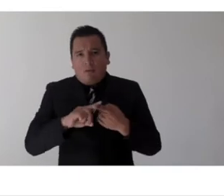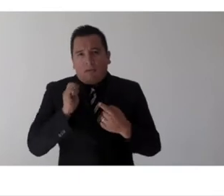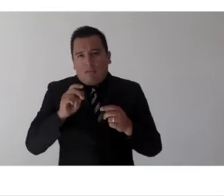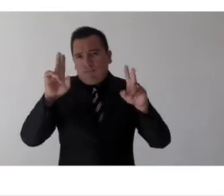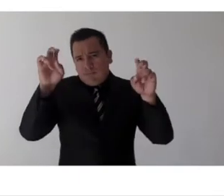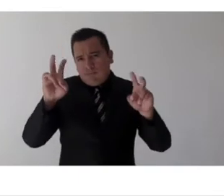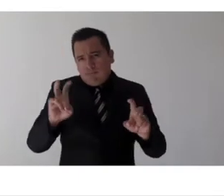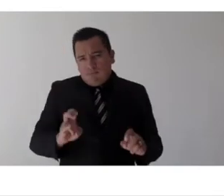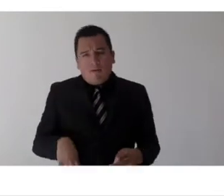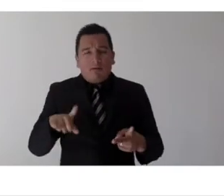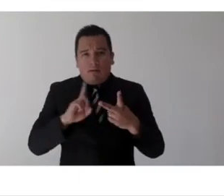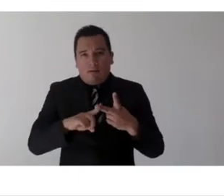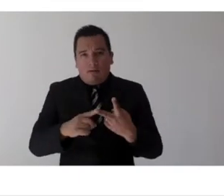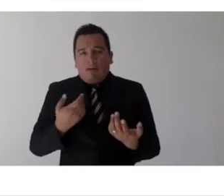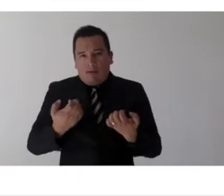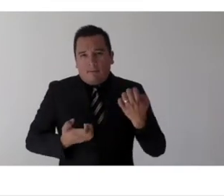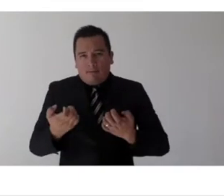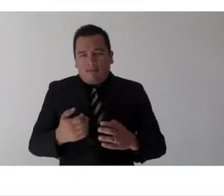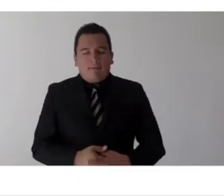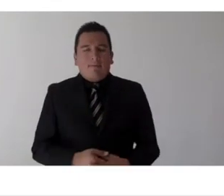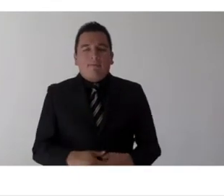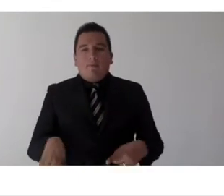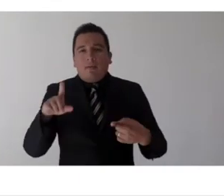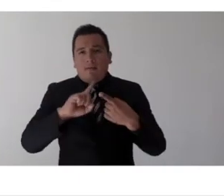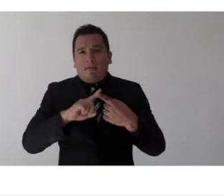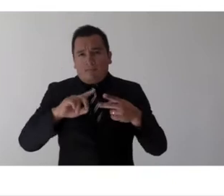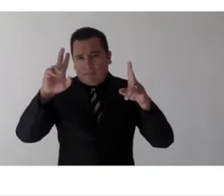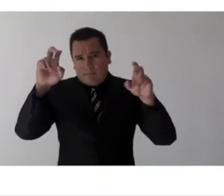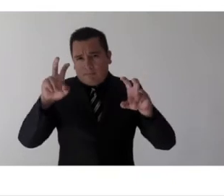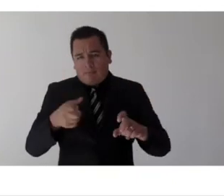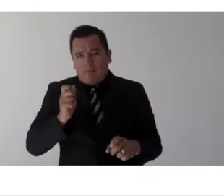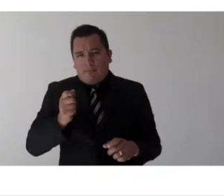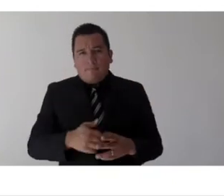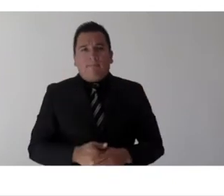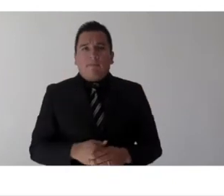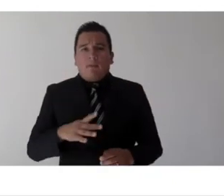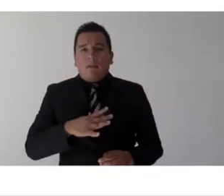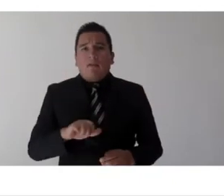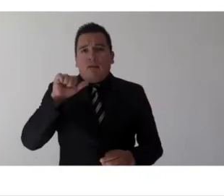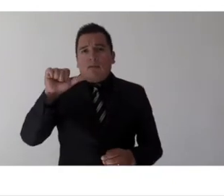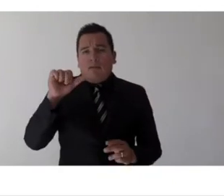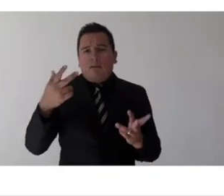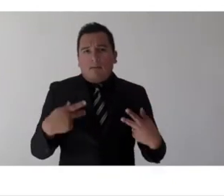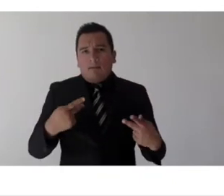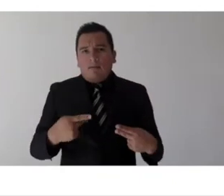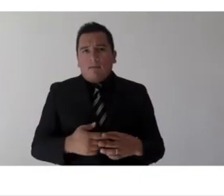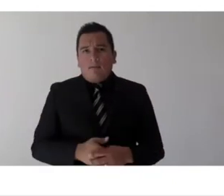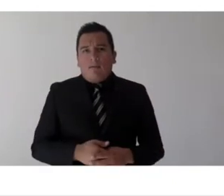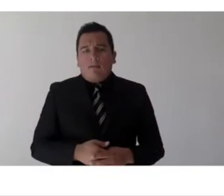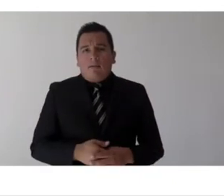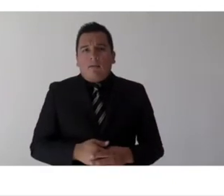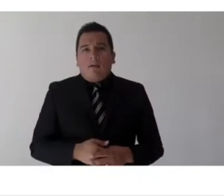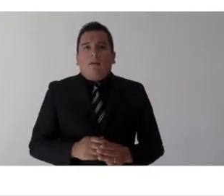práctica. La parte teórica, lo primero que debo decirles es que tiene 16 personas, 16